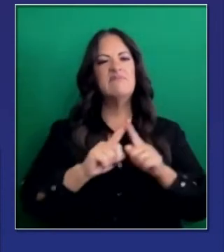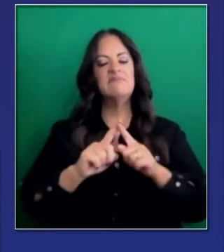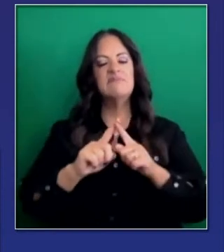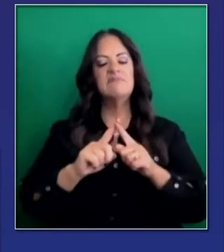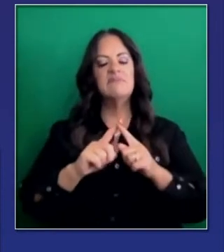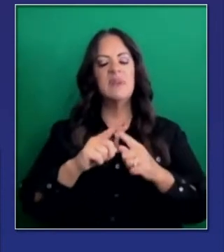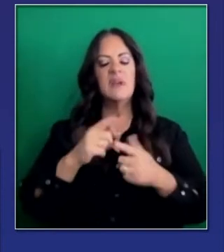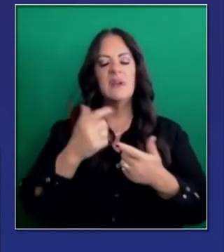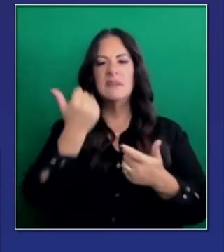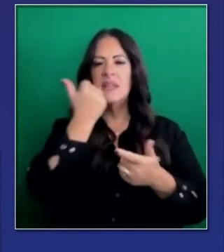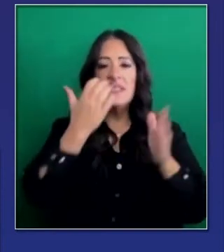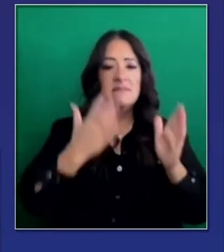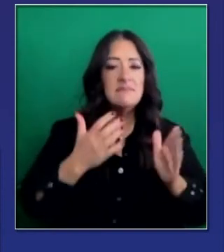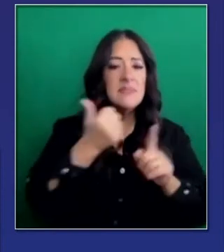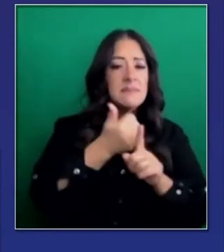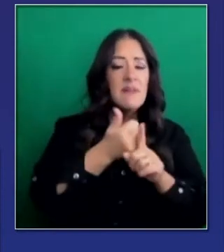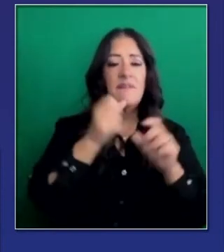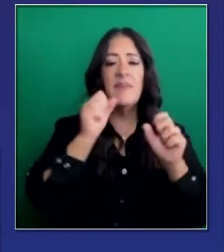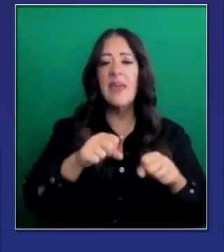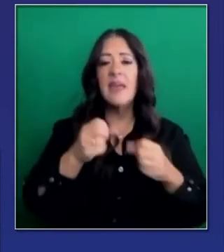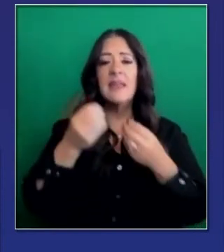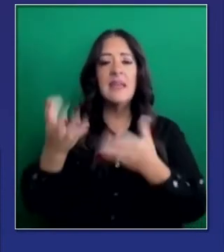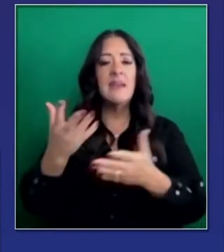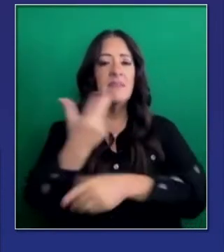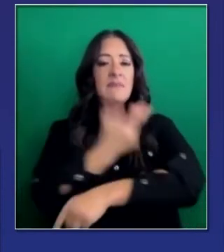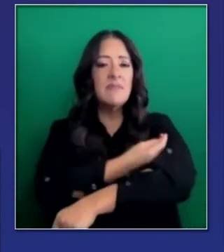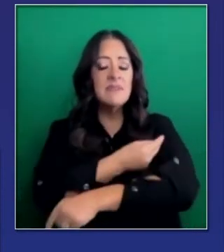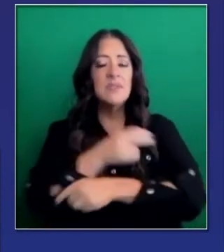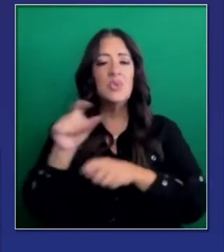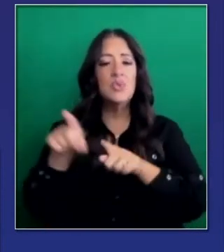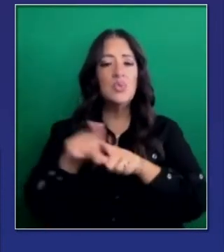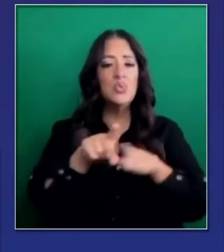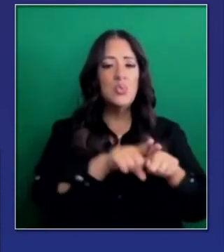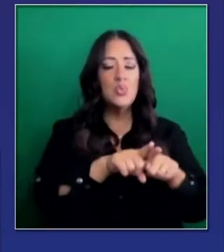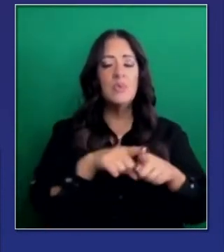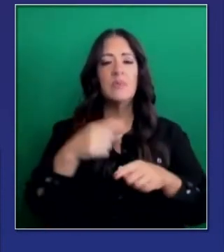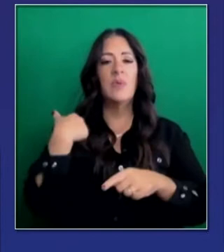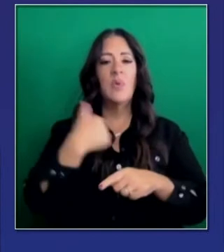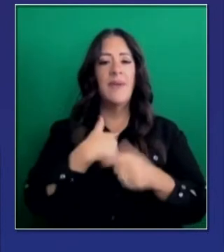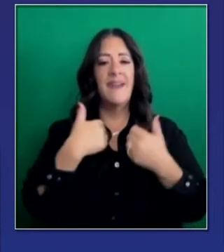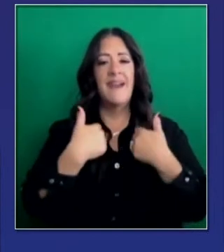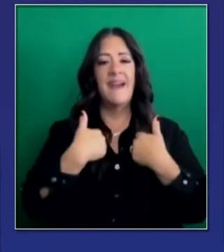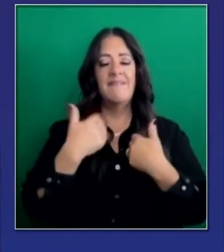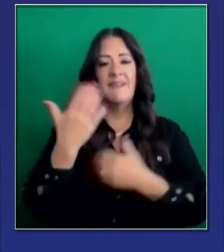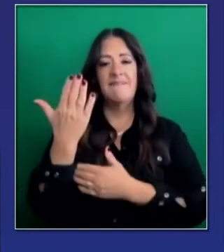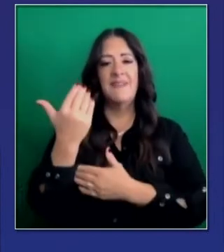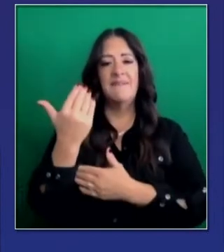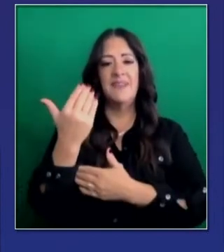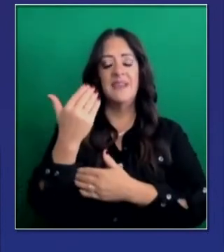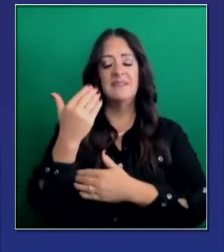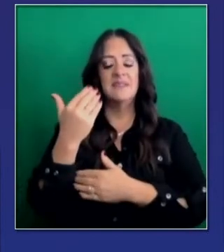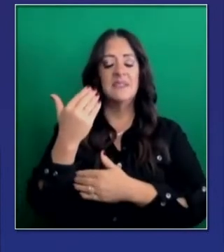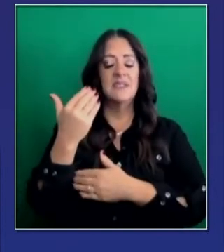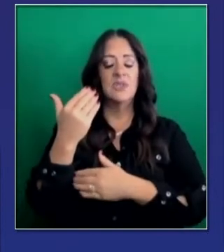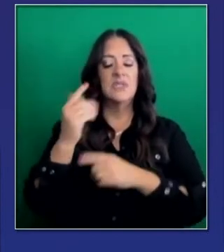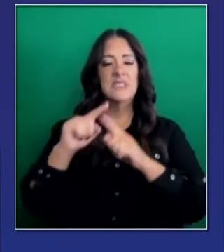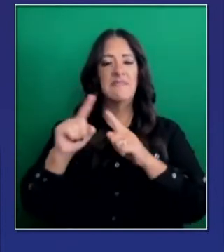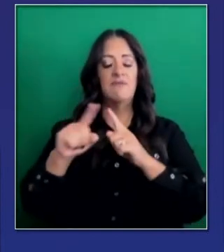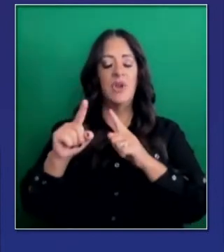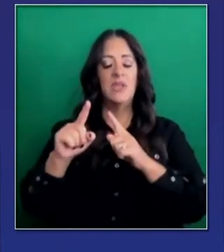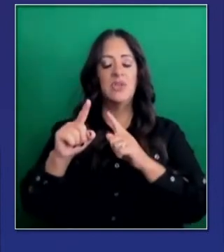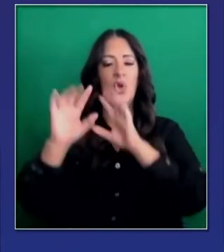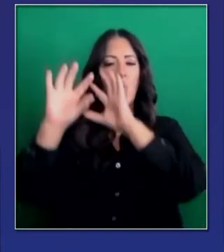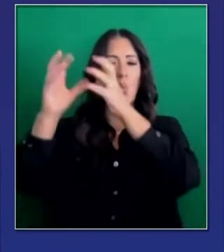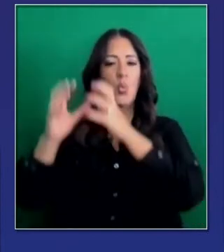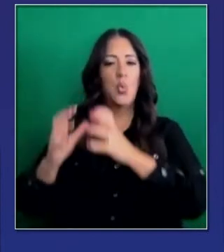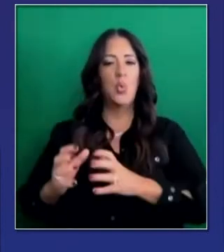dentistas sean capaces de administrar la vacuna tenemos 15 equipos de guardias nacionales